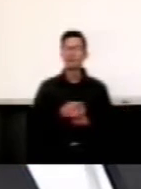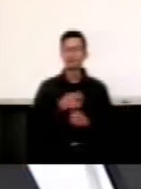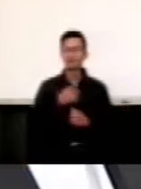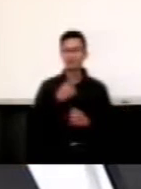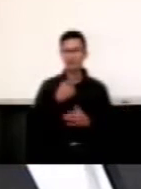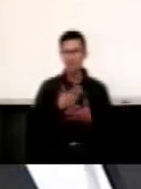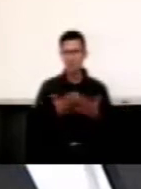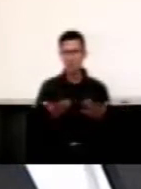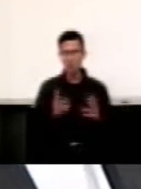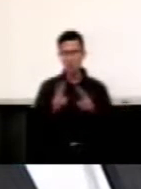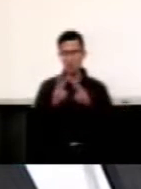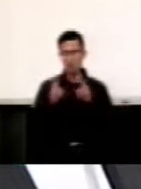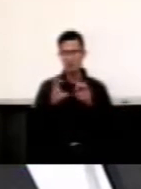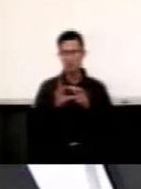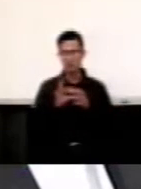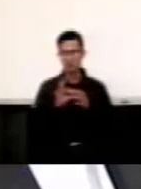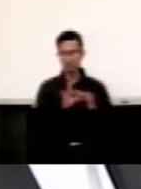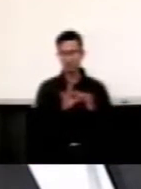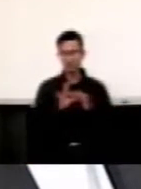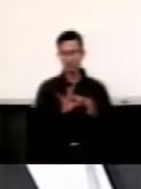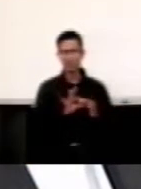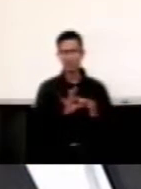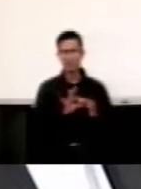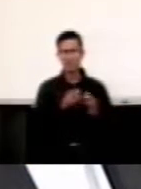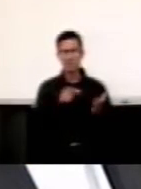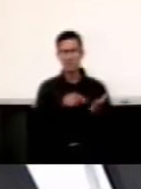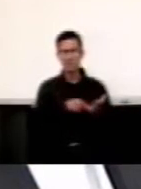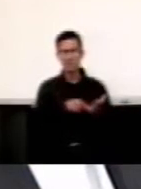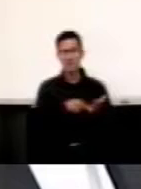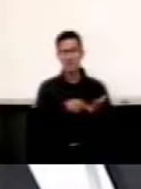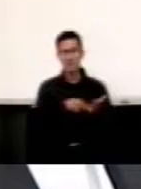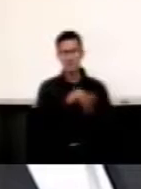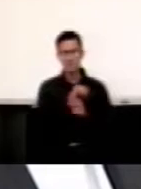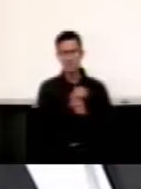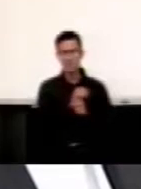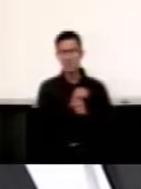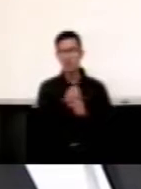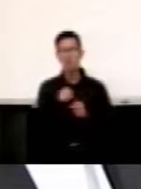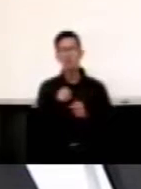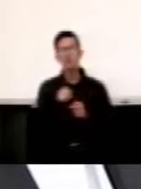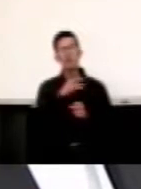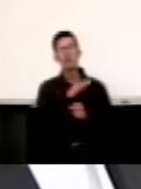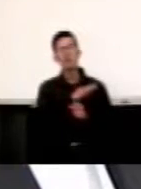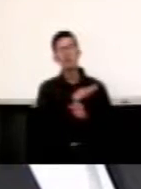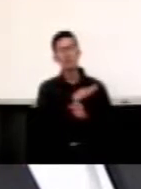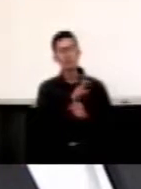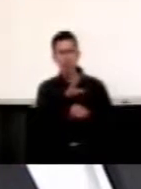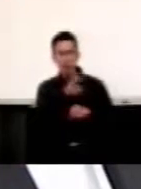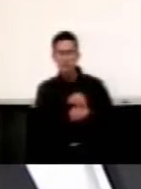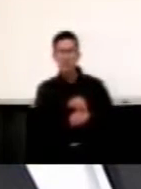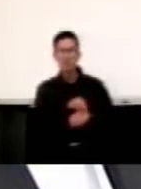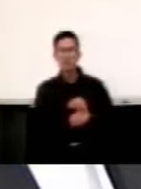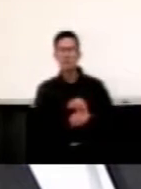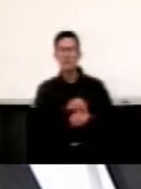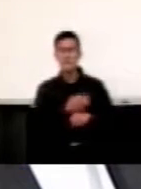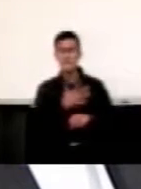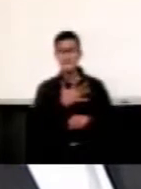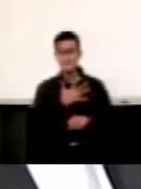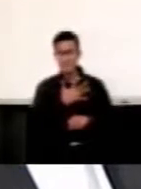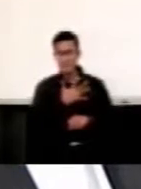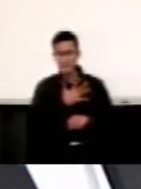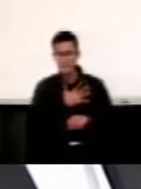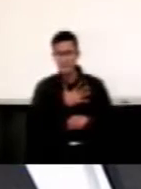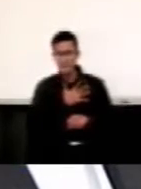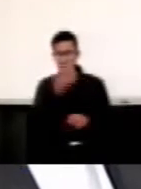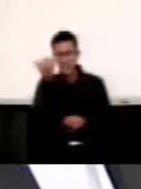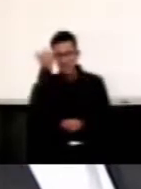relación con el análisis de la obra, lo que les puedo comentar es que desde mi perspectiva es un